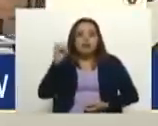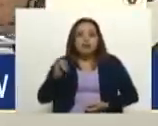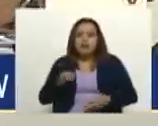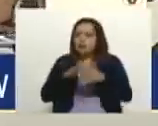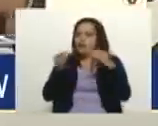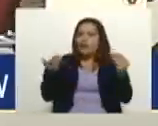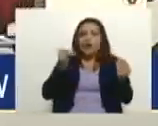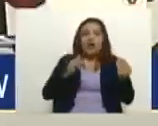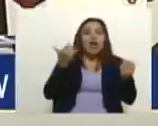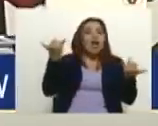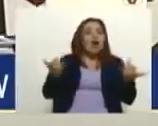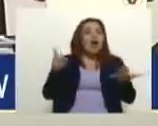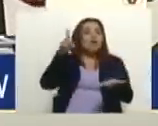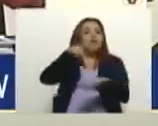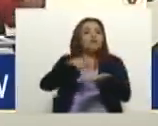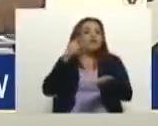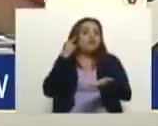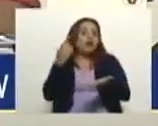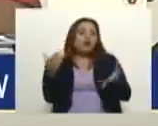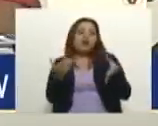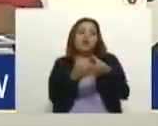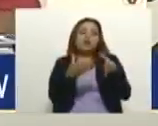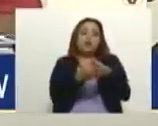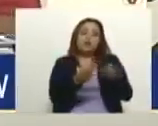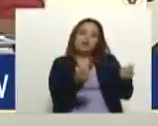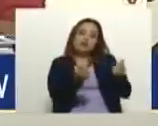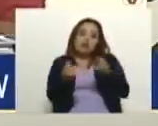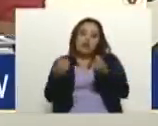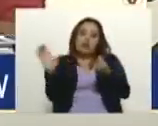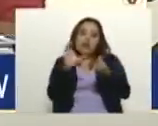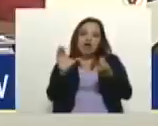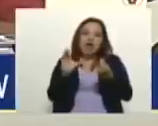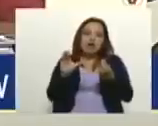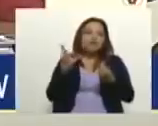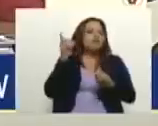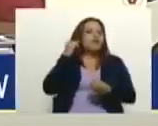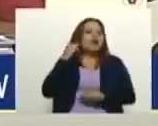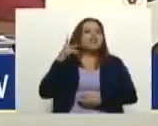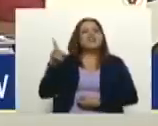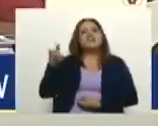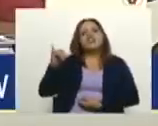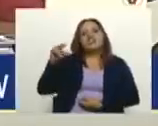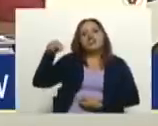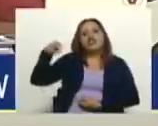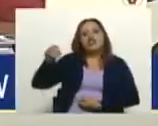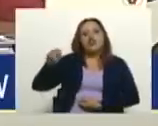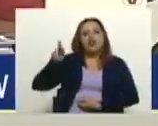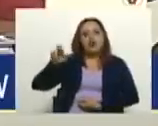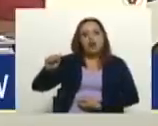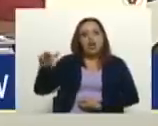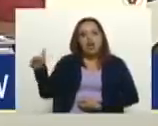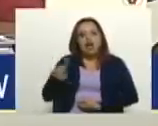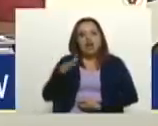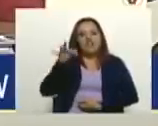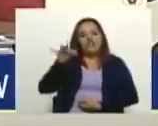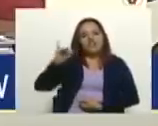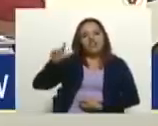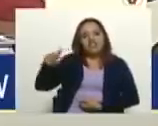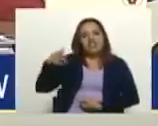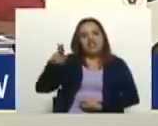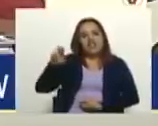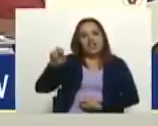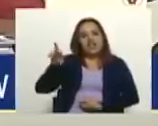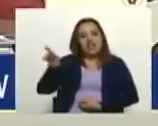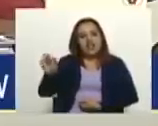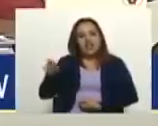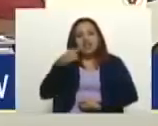una representante de la alta burguesía caraqueña, Dinora Figuera, que se cree ese cuento, que los burgueses